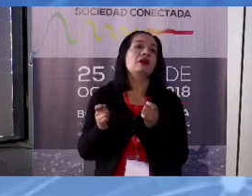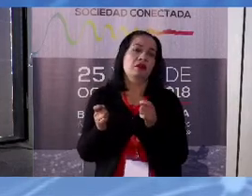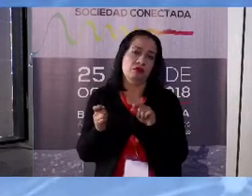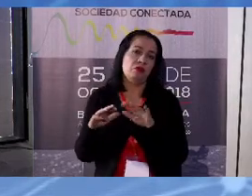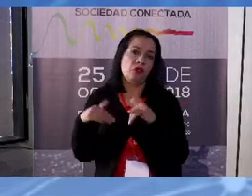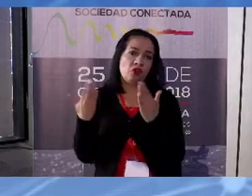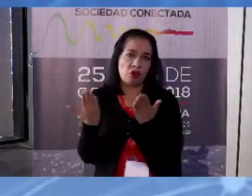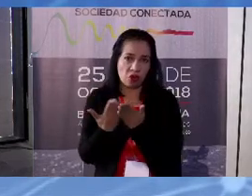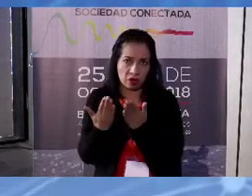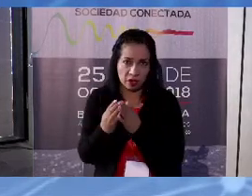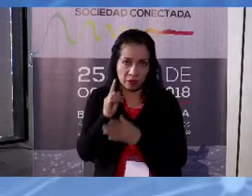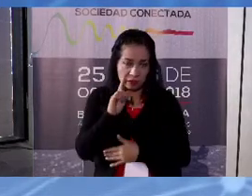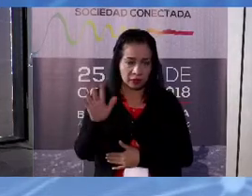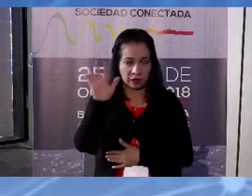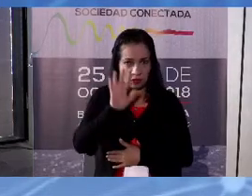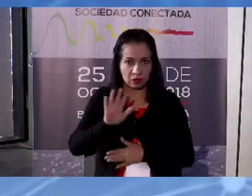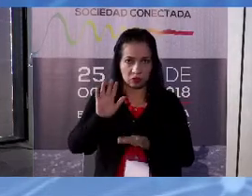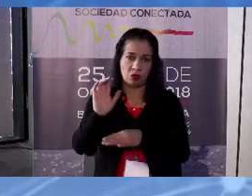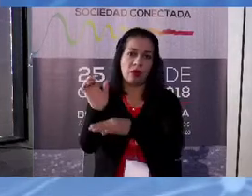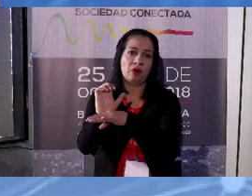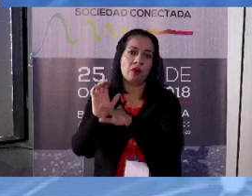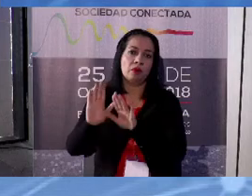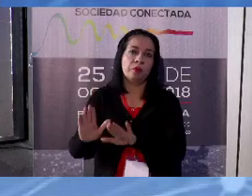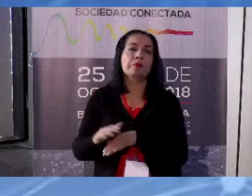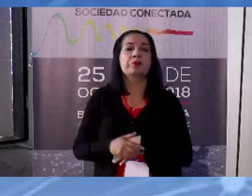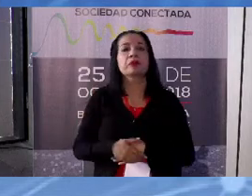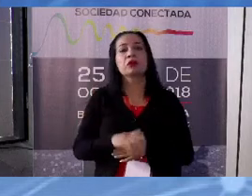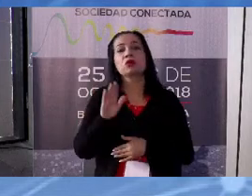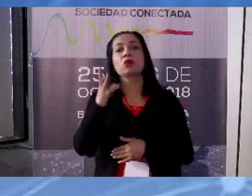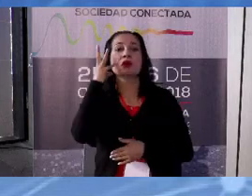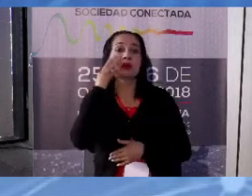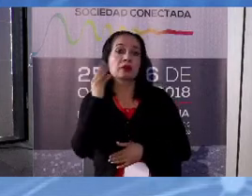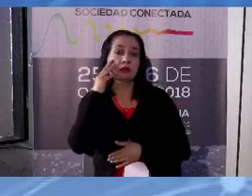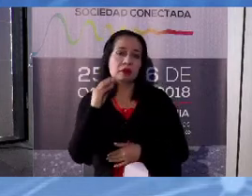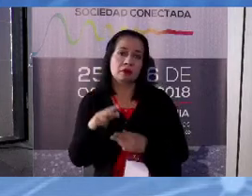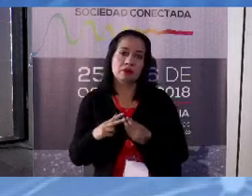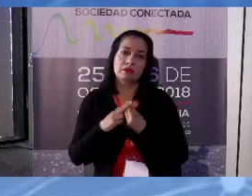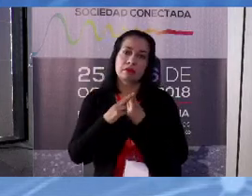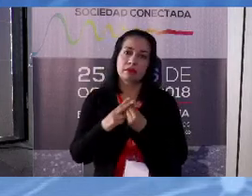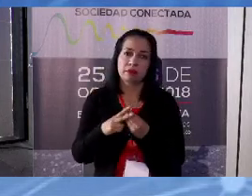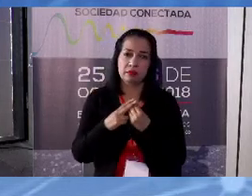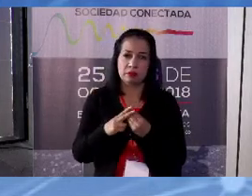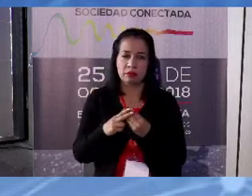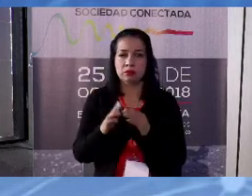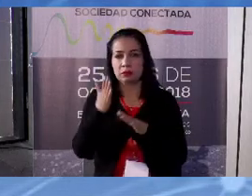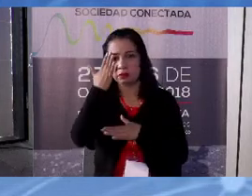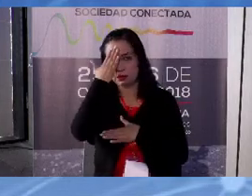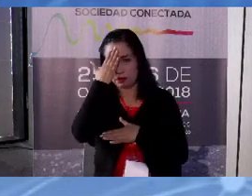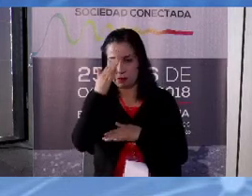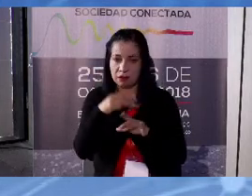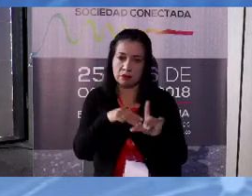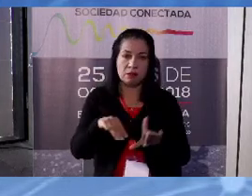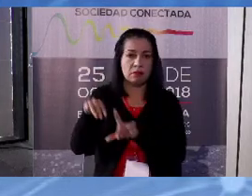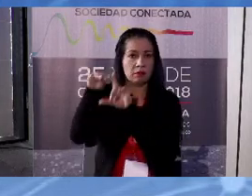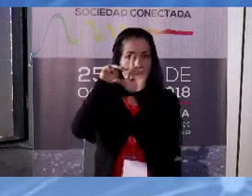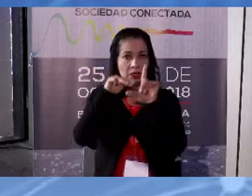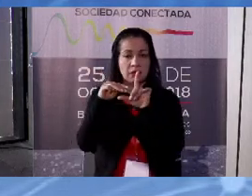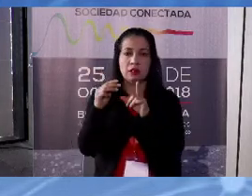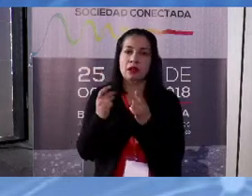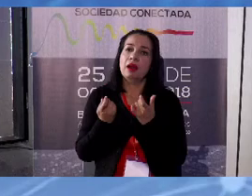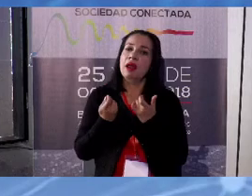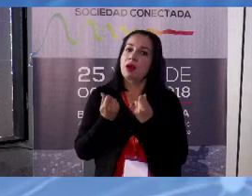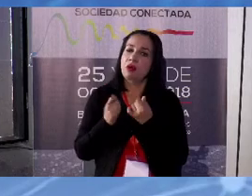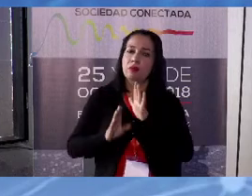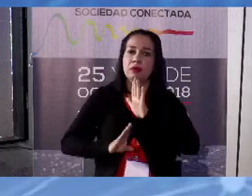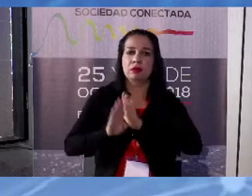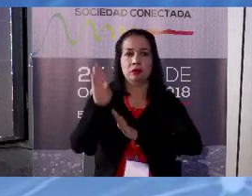cuenta con experiencia en el manejo de herramientas para Data Science y posee un máster en economía de desarrollo